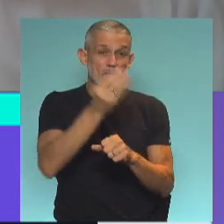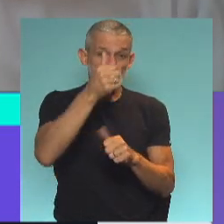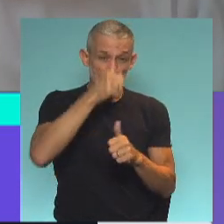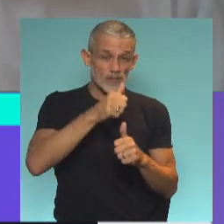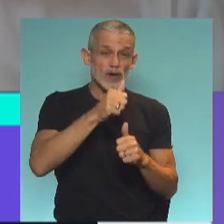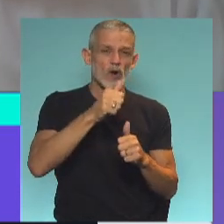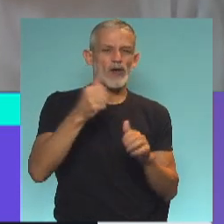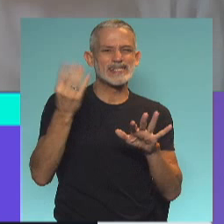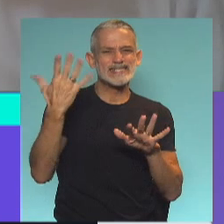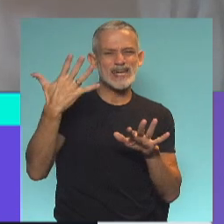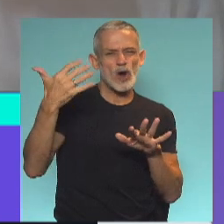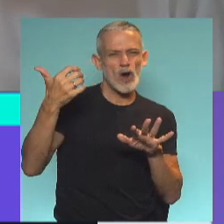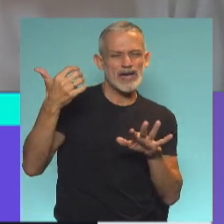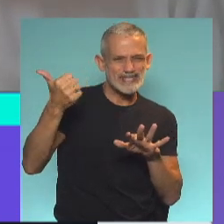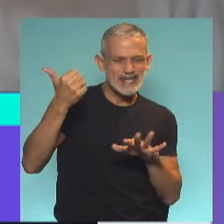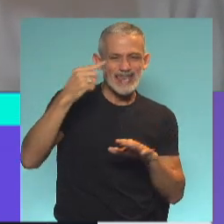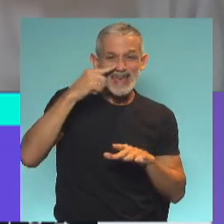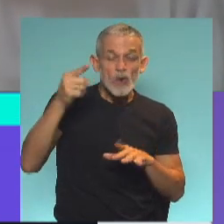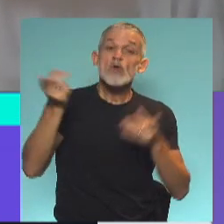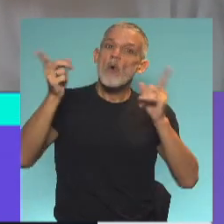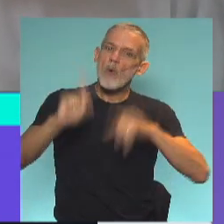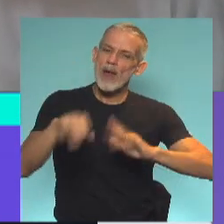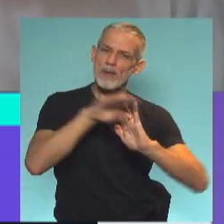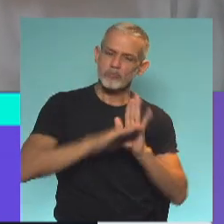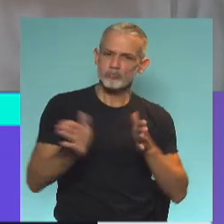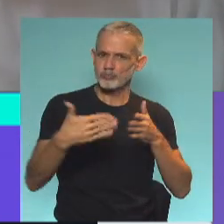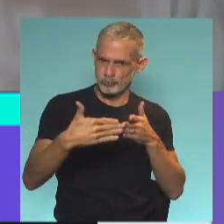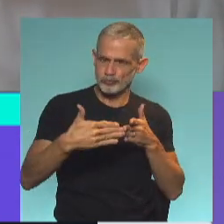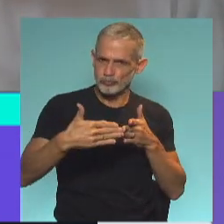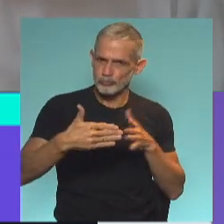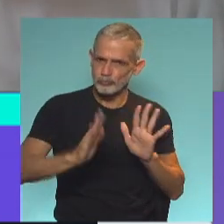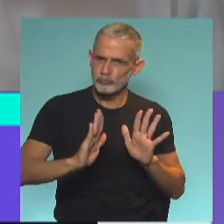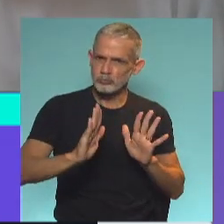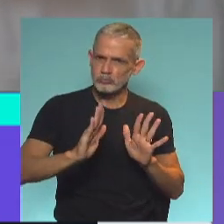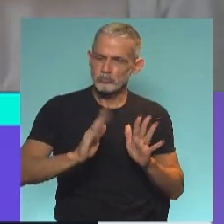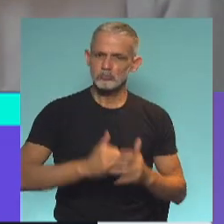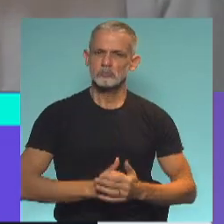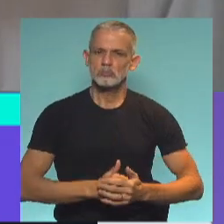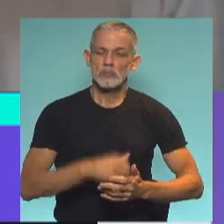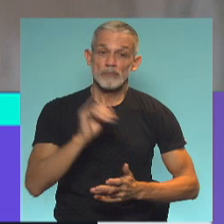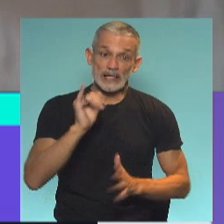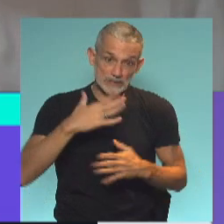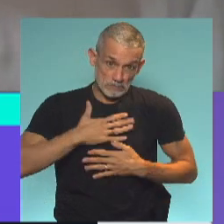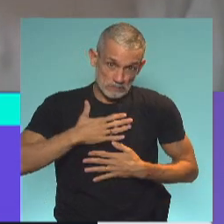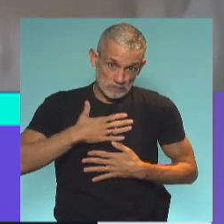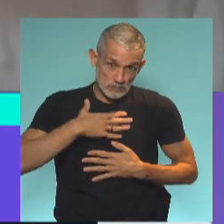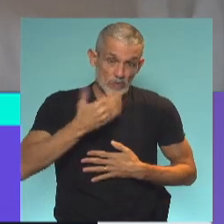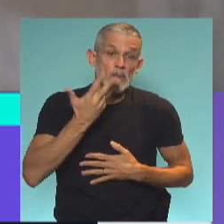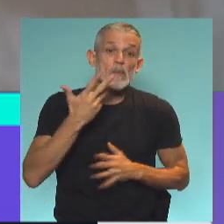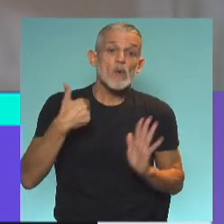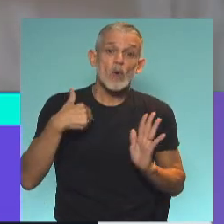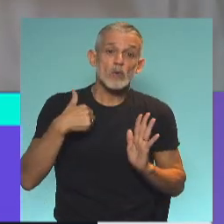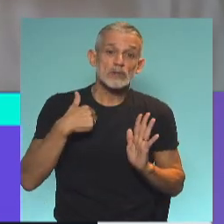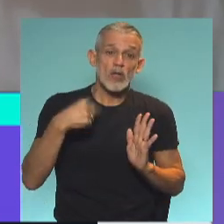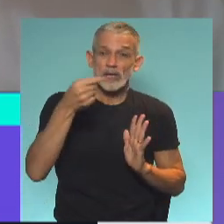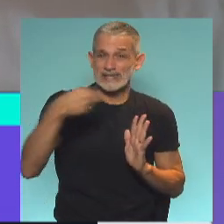del 5 y del 6 volveríamos a las restricciones en la zona de alerta epidemiológica. Sí, en lo particular me hubiera gustado hacer